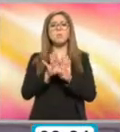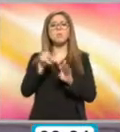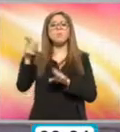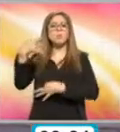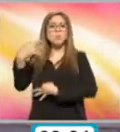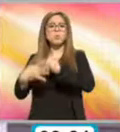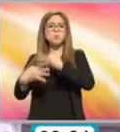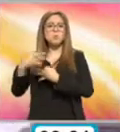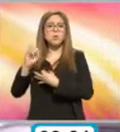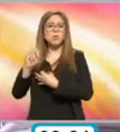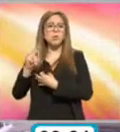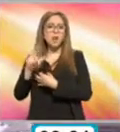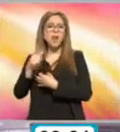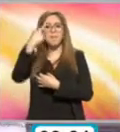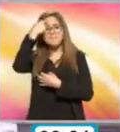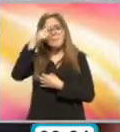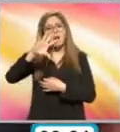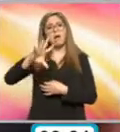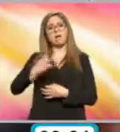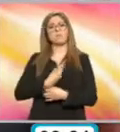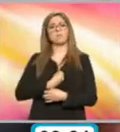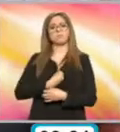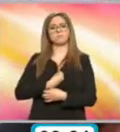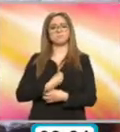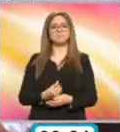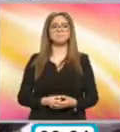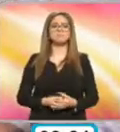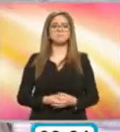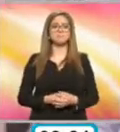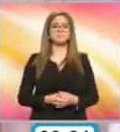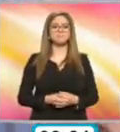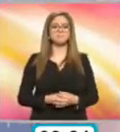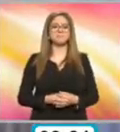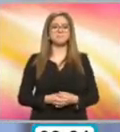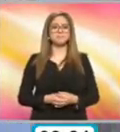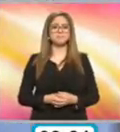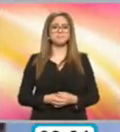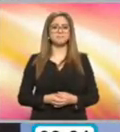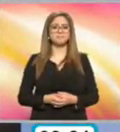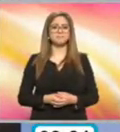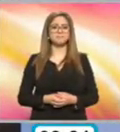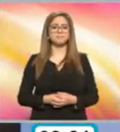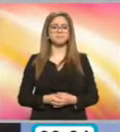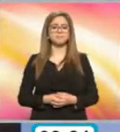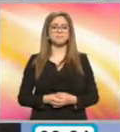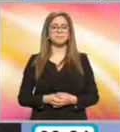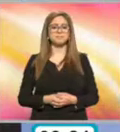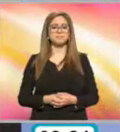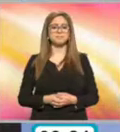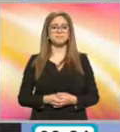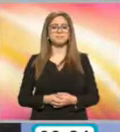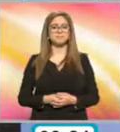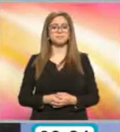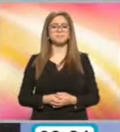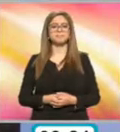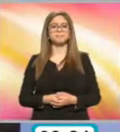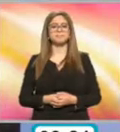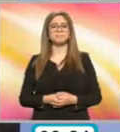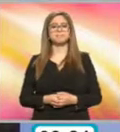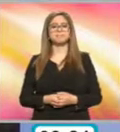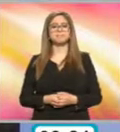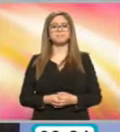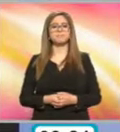juicios orales para la adopción? Enrique, fíjate que el tema de de